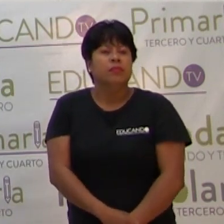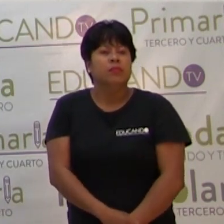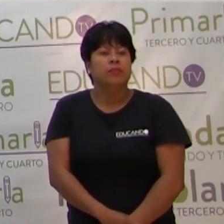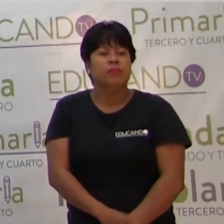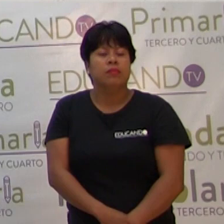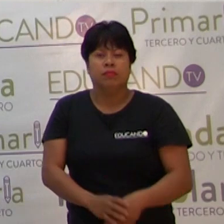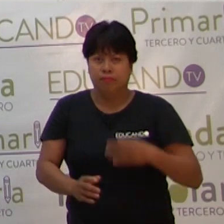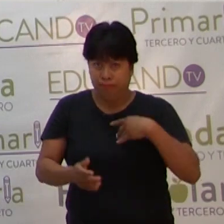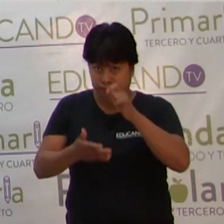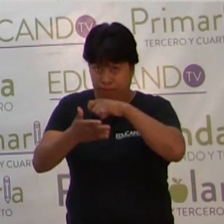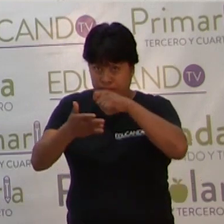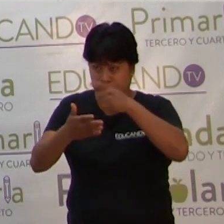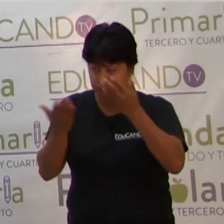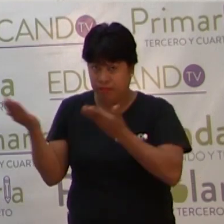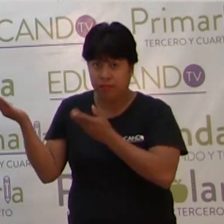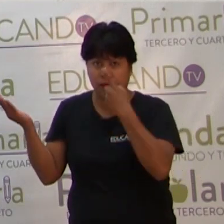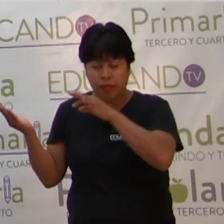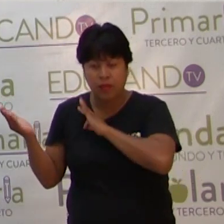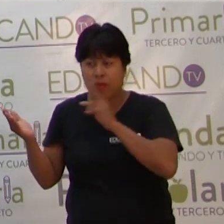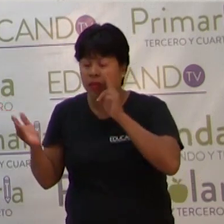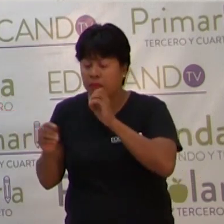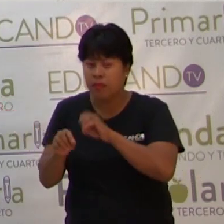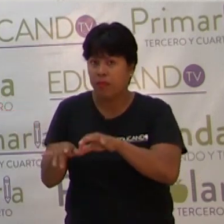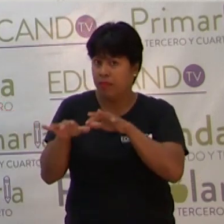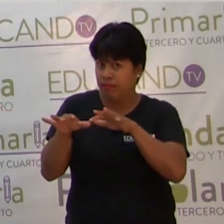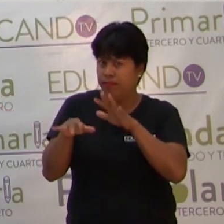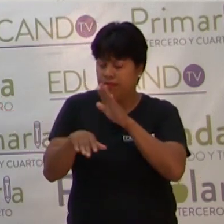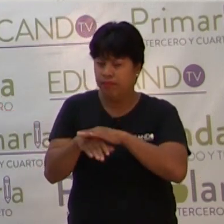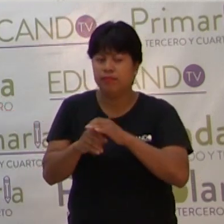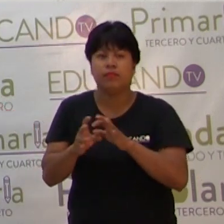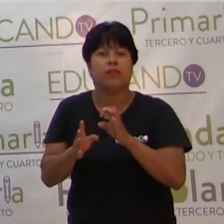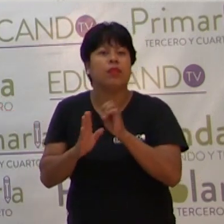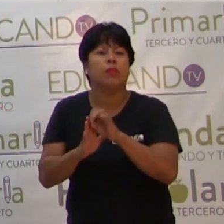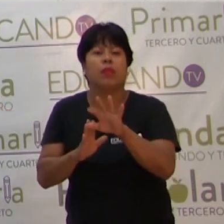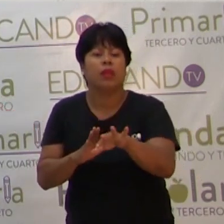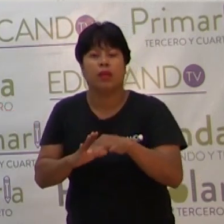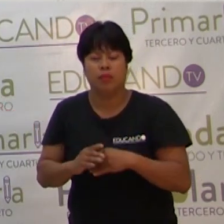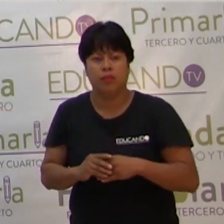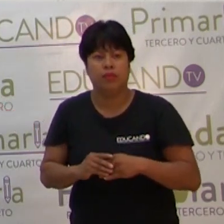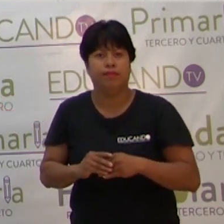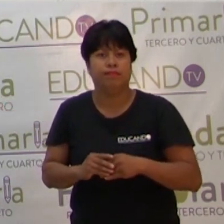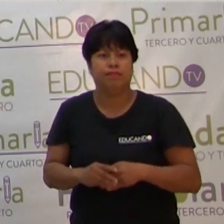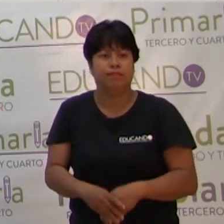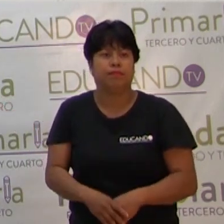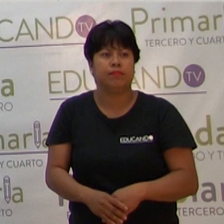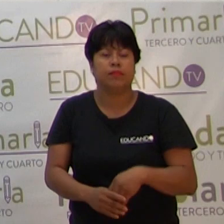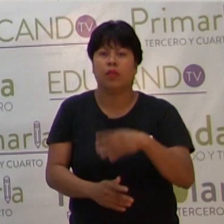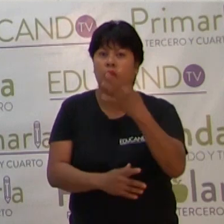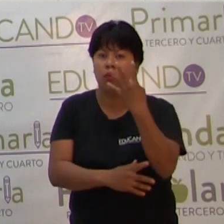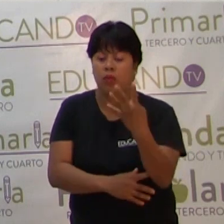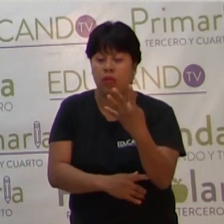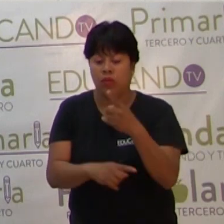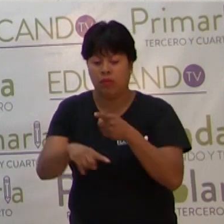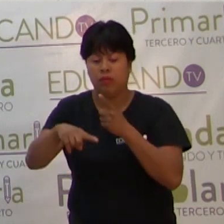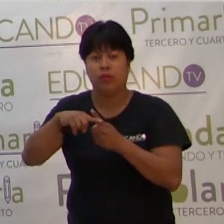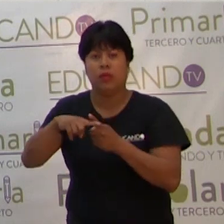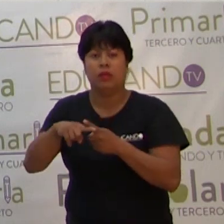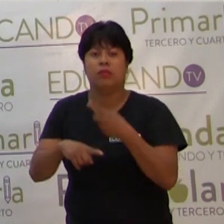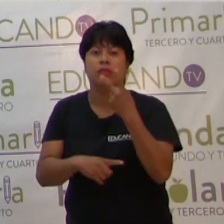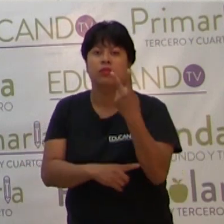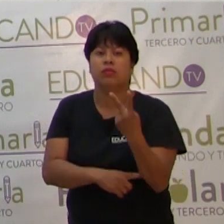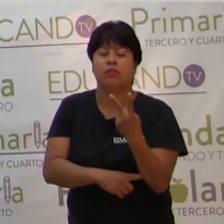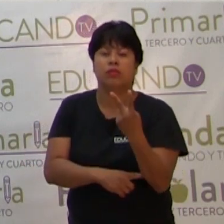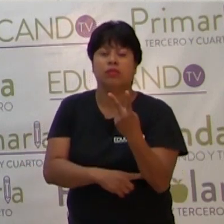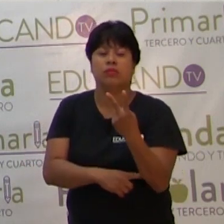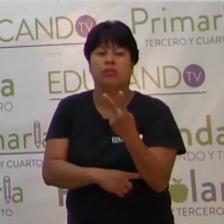Lo voy a poner acá para que lo podamos distinguir. Vamos a poner, por ejemplo, que tenemos 4 más